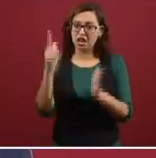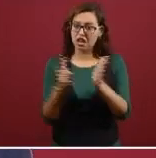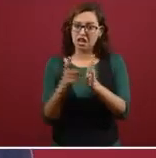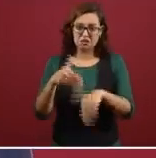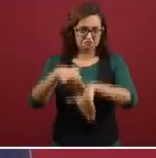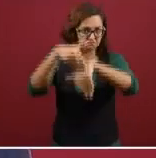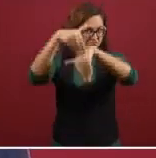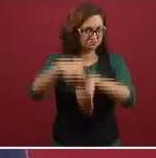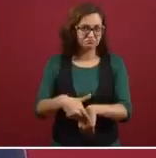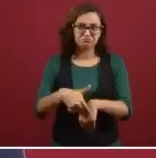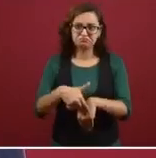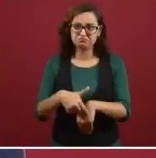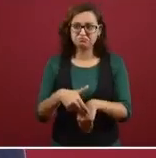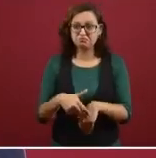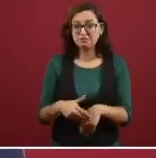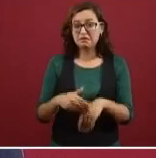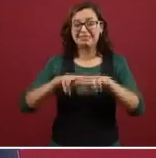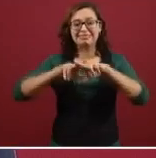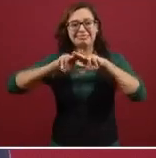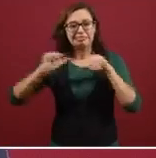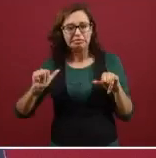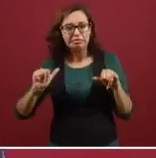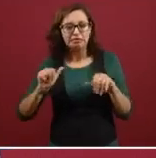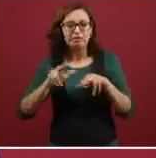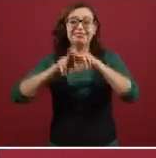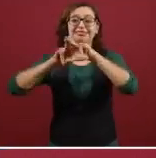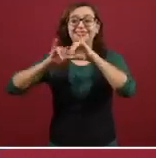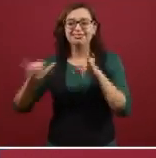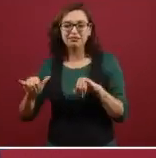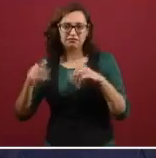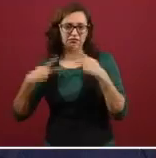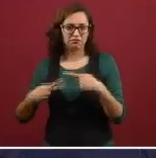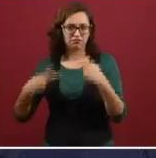ley nadie. Y